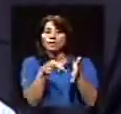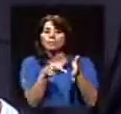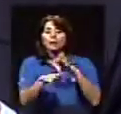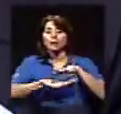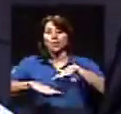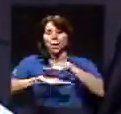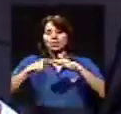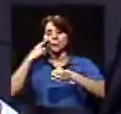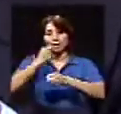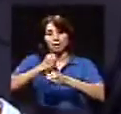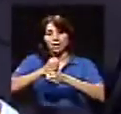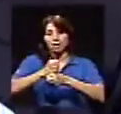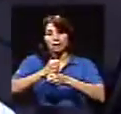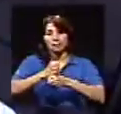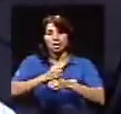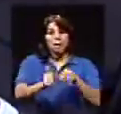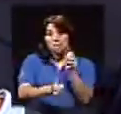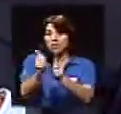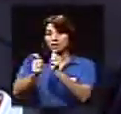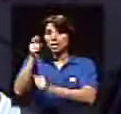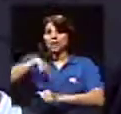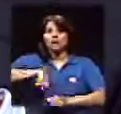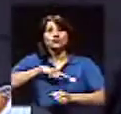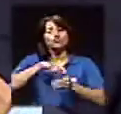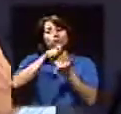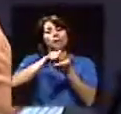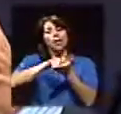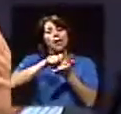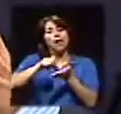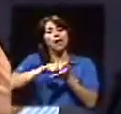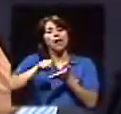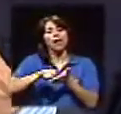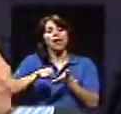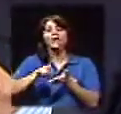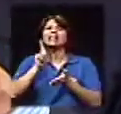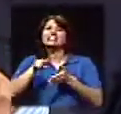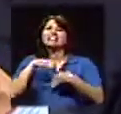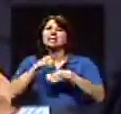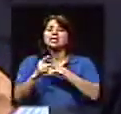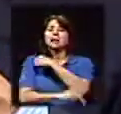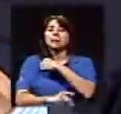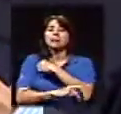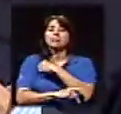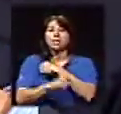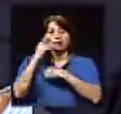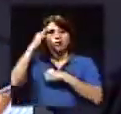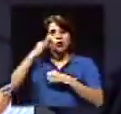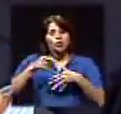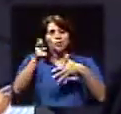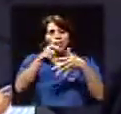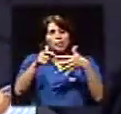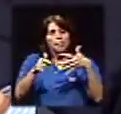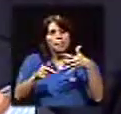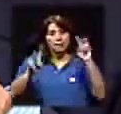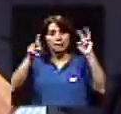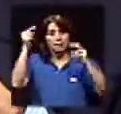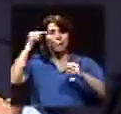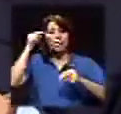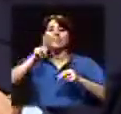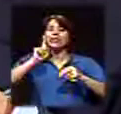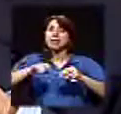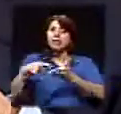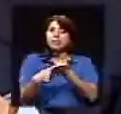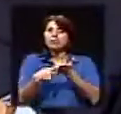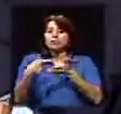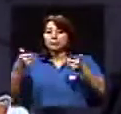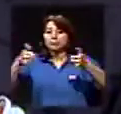la mayoría hemos escrito mucho sobre lo que se debe hacer en el país y creo que deberíamos de llegar a un acuerdo sobre esos temas de gobernabilidad. La estructura